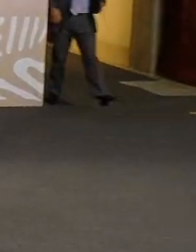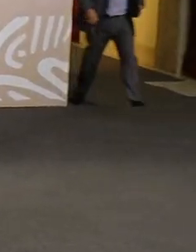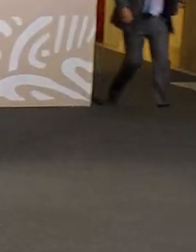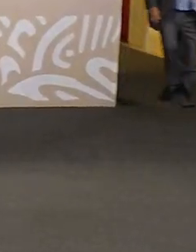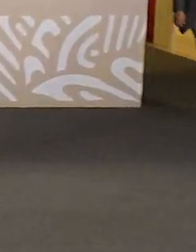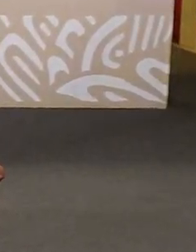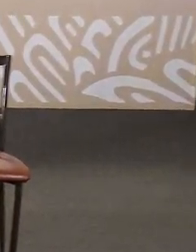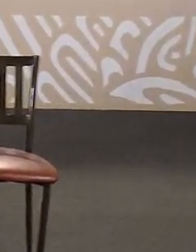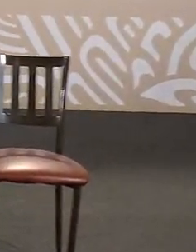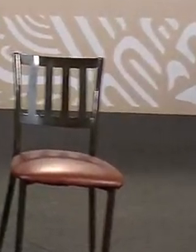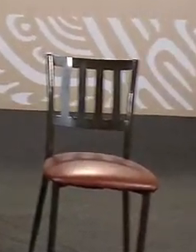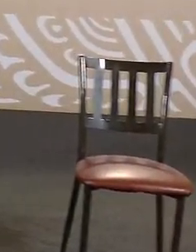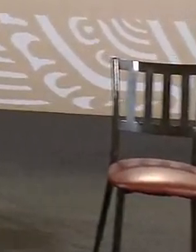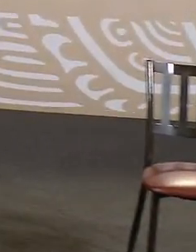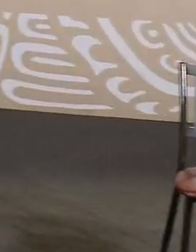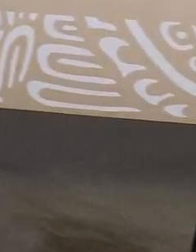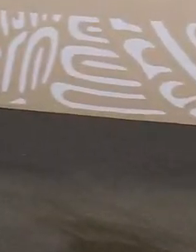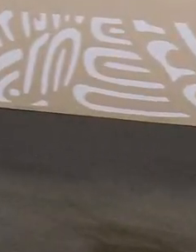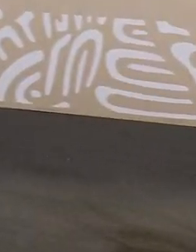¡Ánimo!